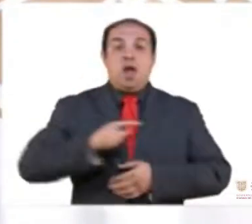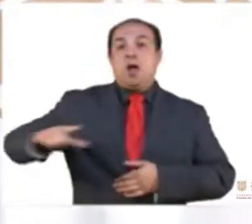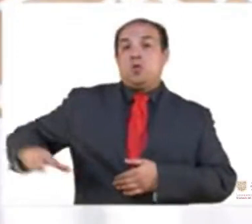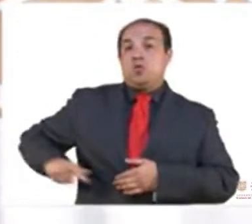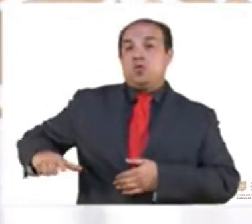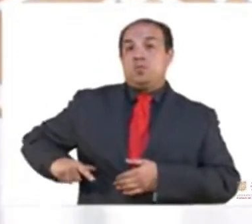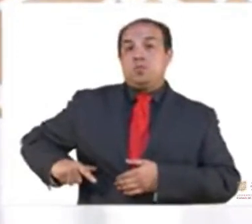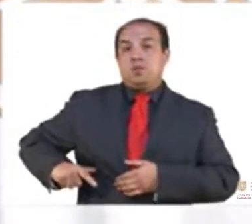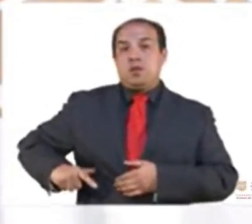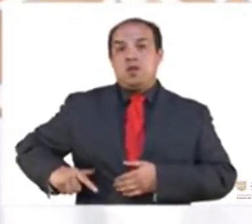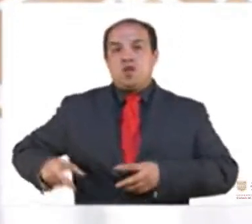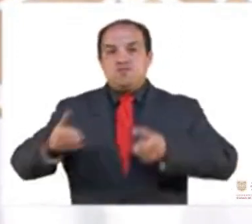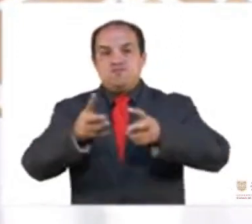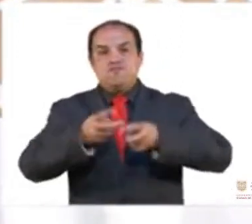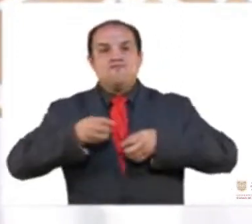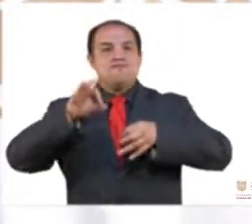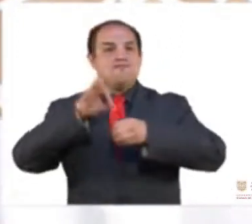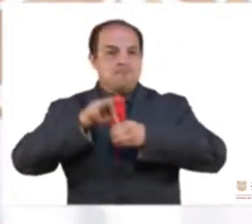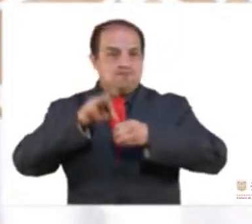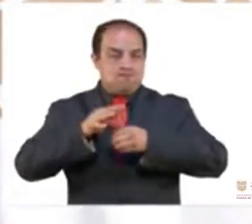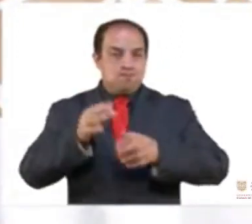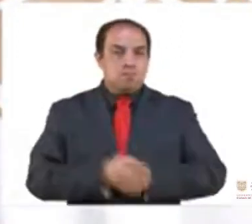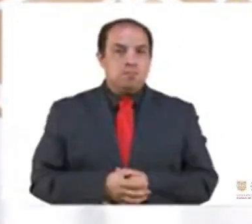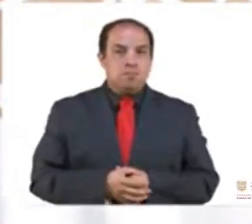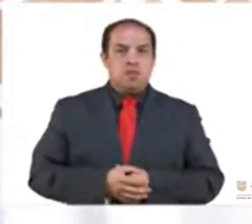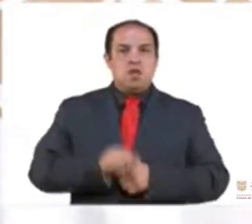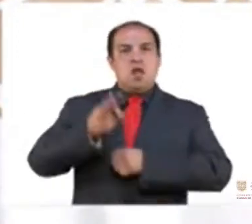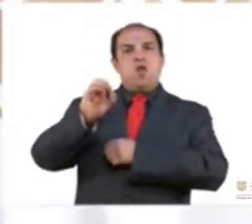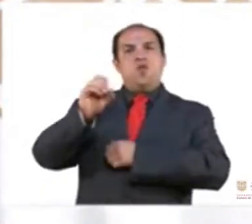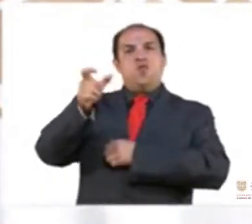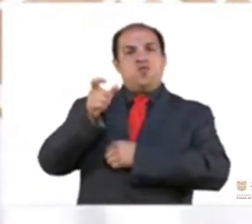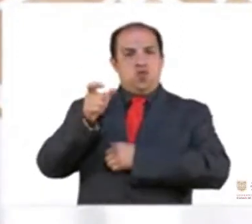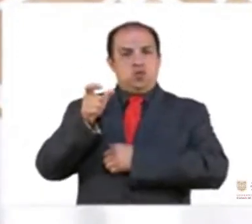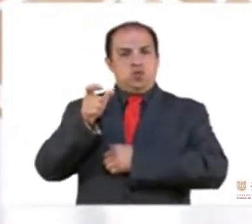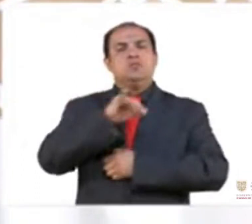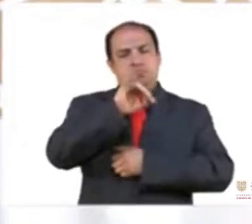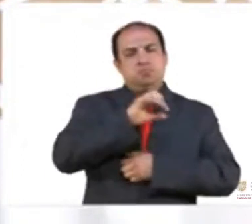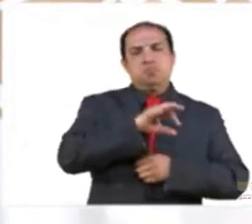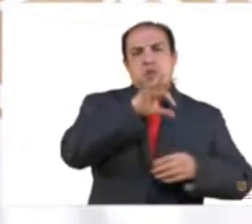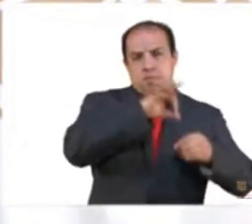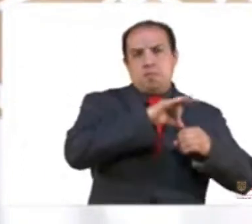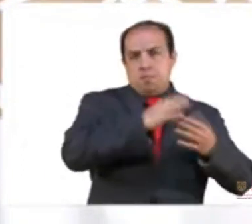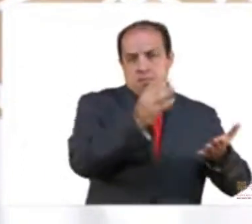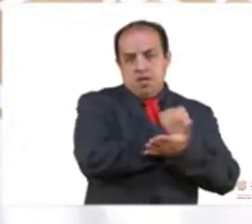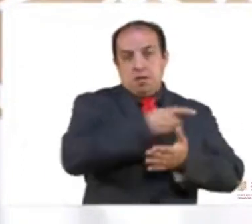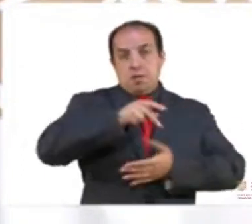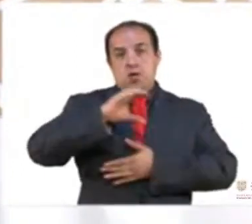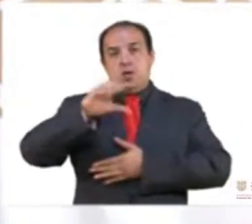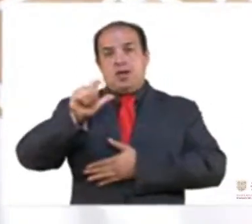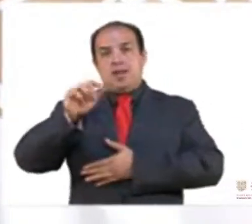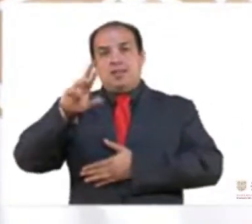que llegó con un fraude electoral. El de Fox sí fue electo, pero el de Calderón,